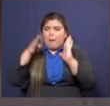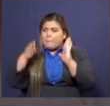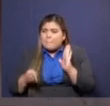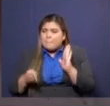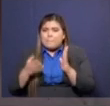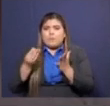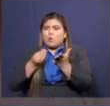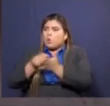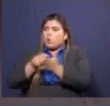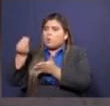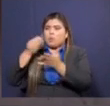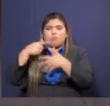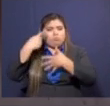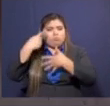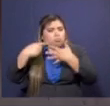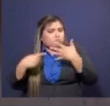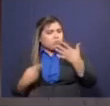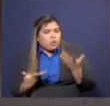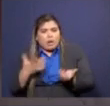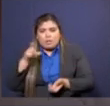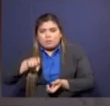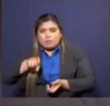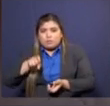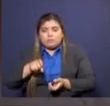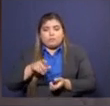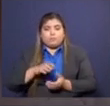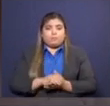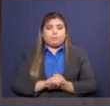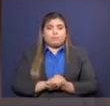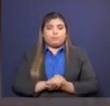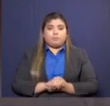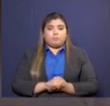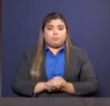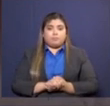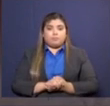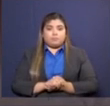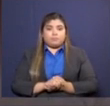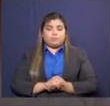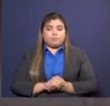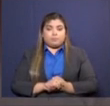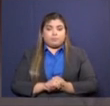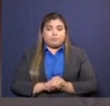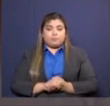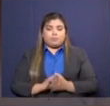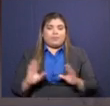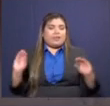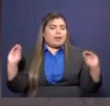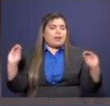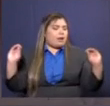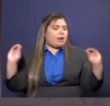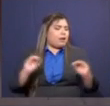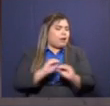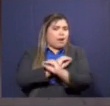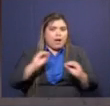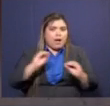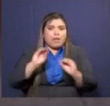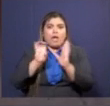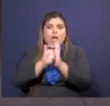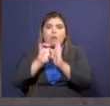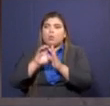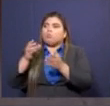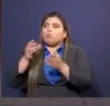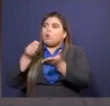el COVID, no se produjo ni se producirá anticipo